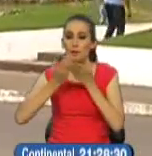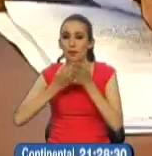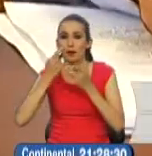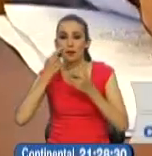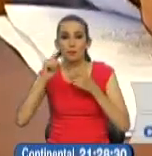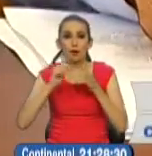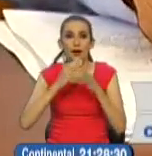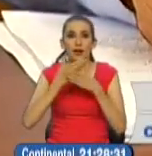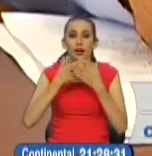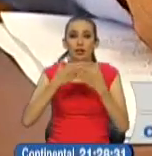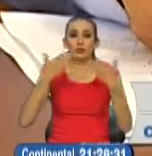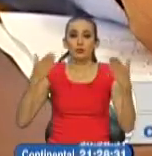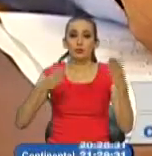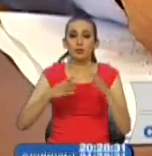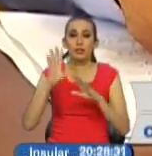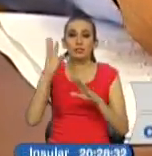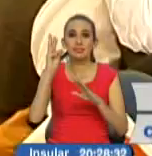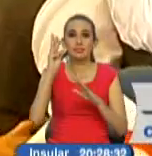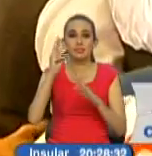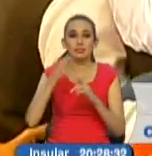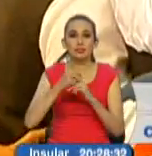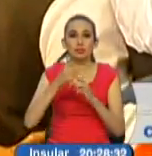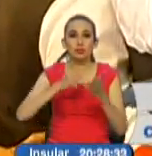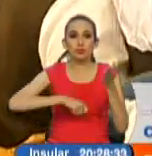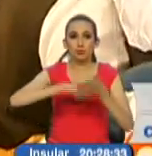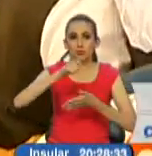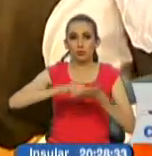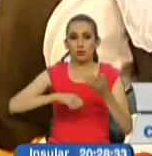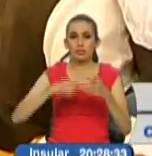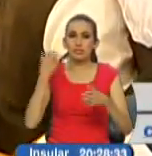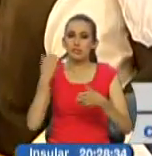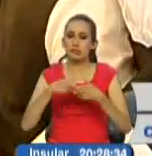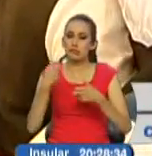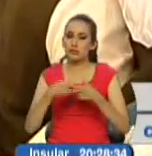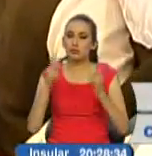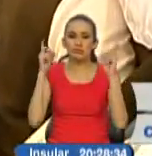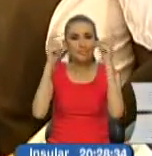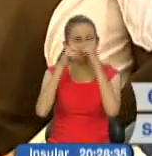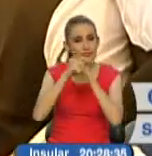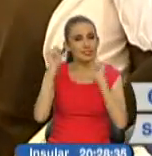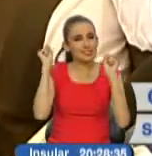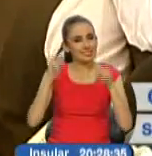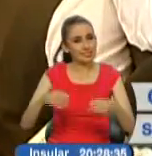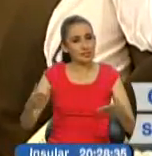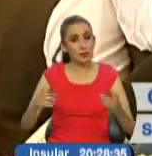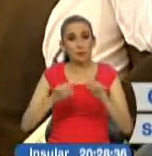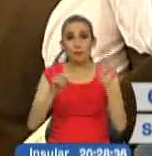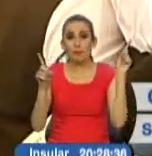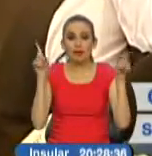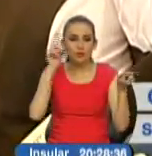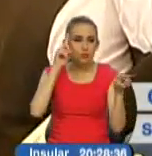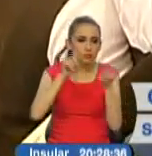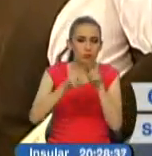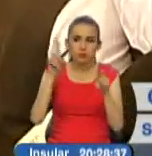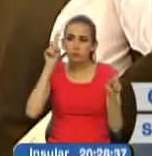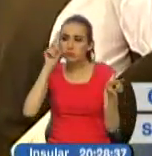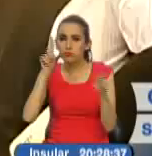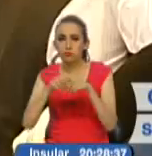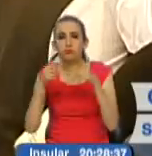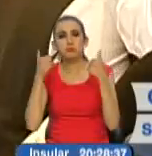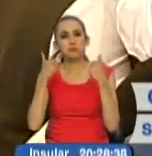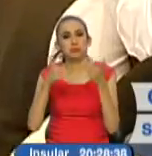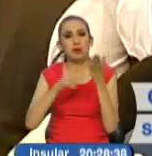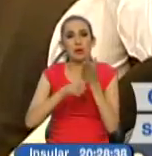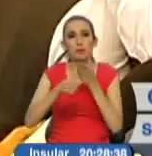de su 26º contrato colectivo. Fueron duros, o sea, sí fueron difíciles, pero llegando a un consenso, como dijo el ministro